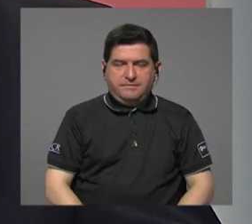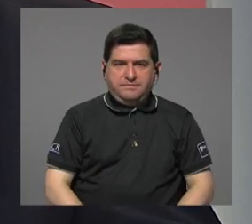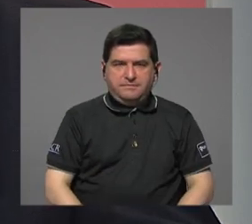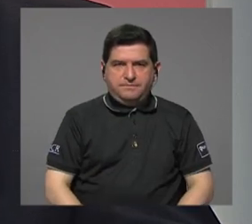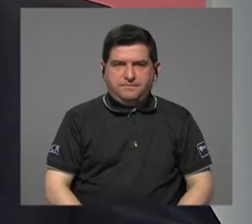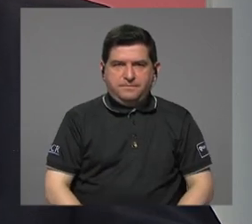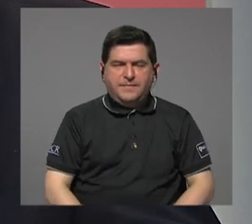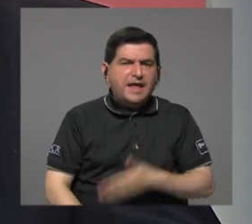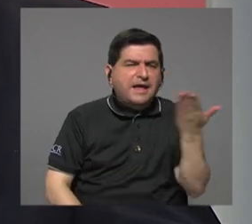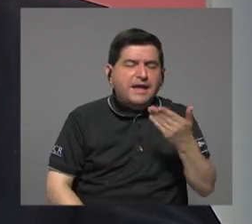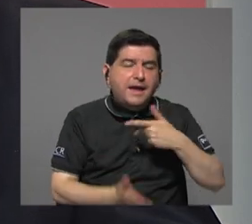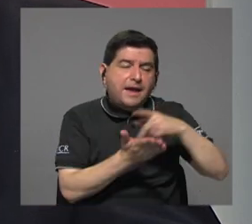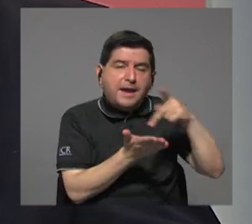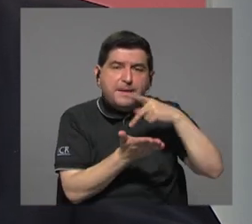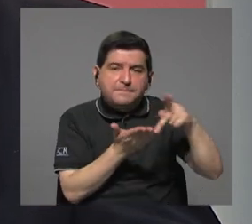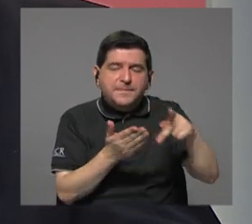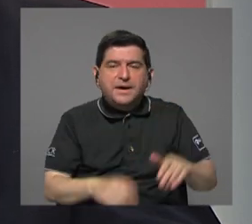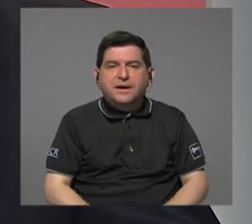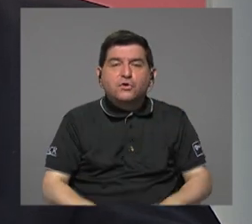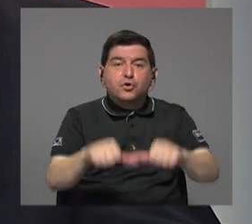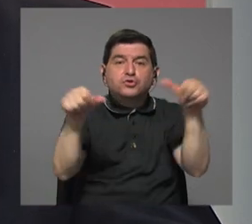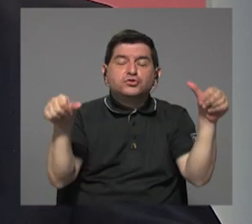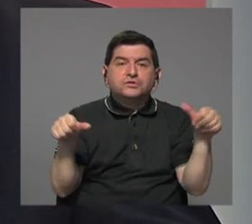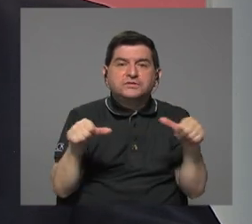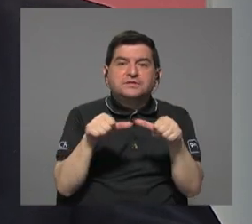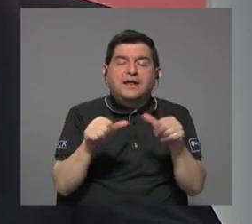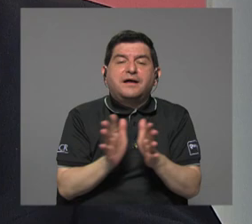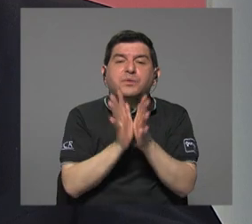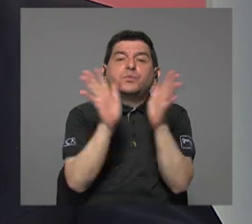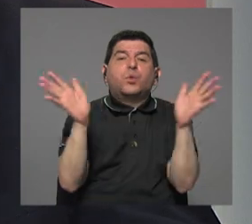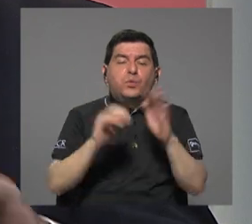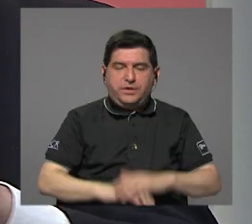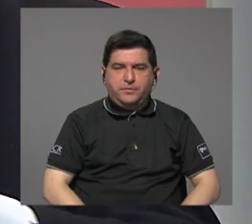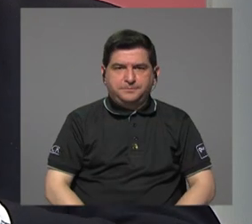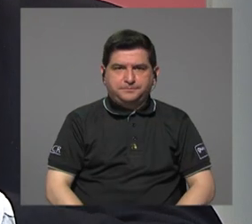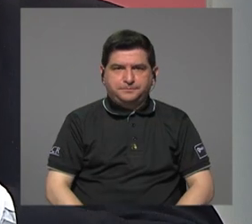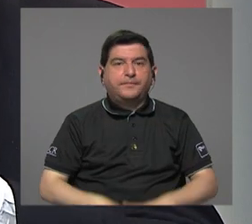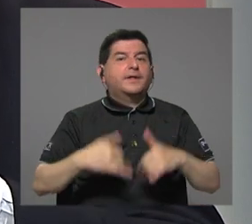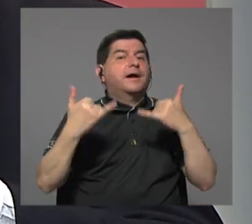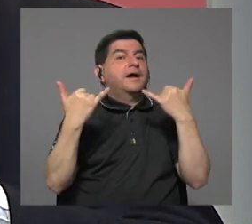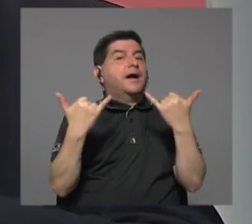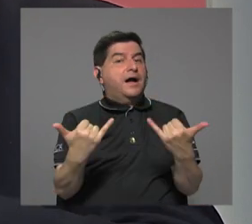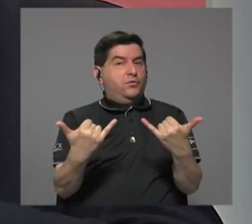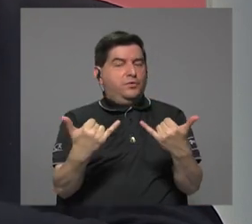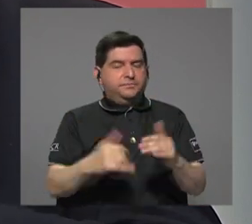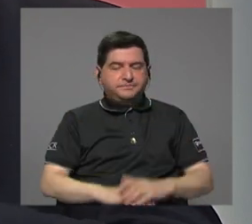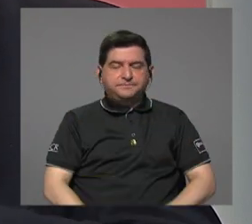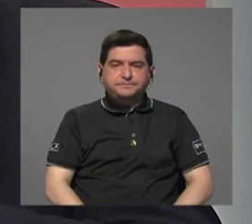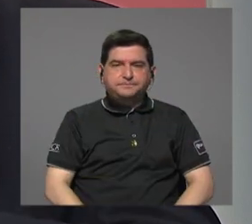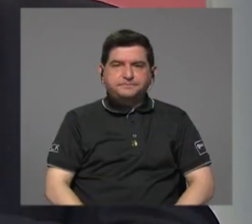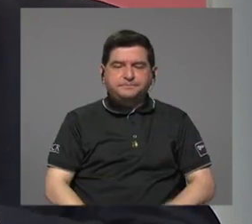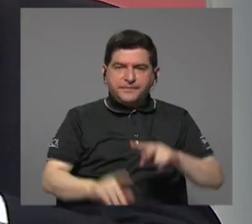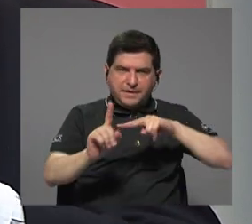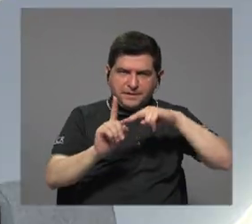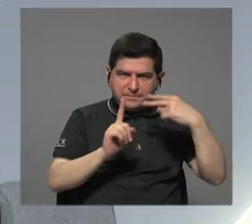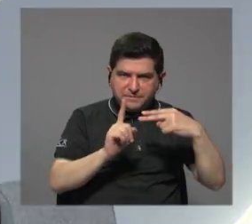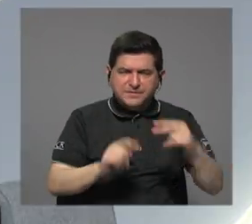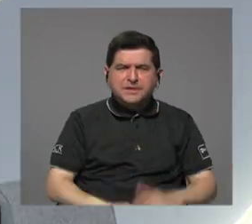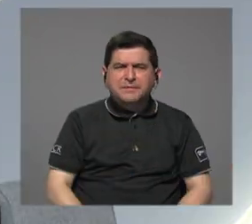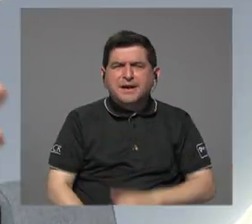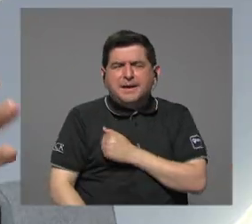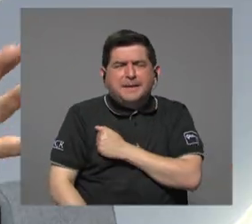en las remuneraciones del sector público ahora vamos a ver desde la perspectiva